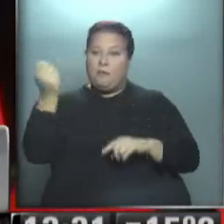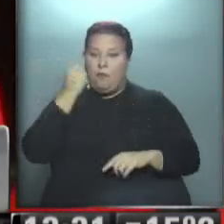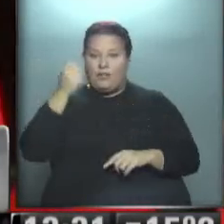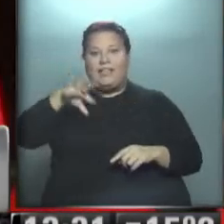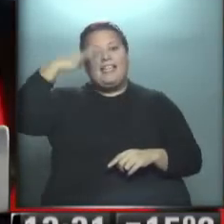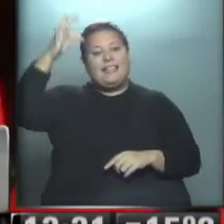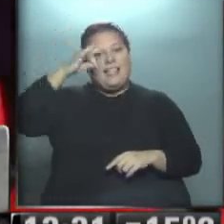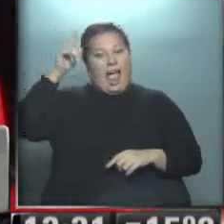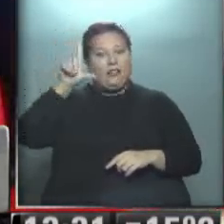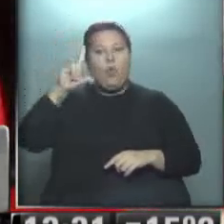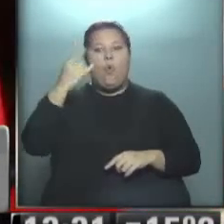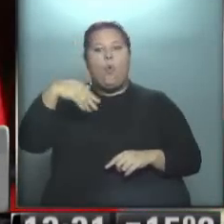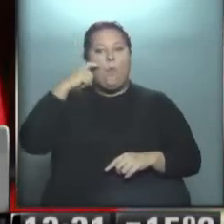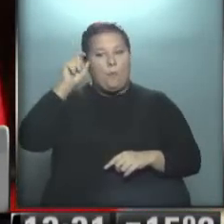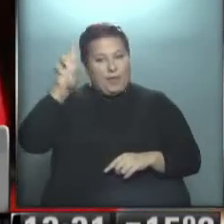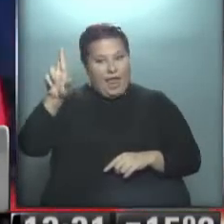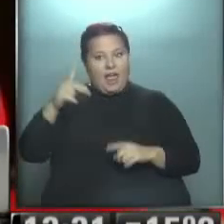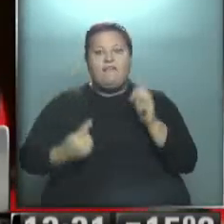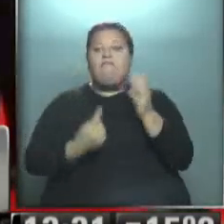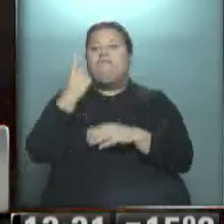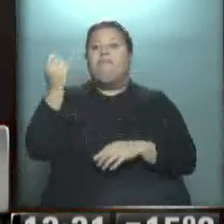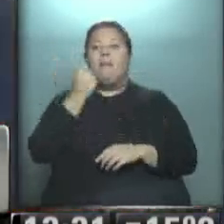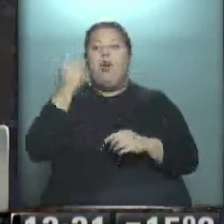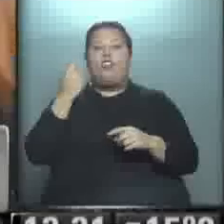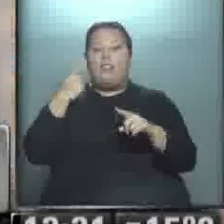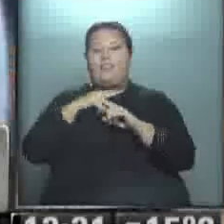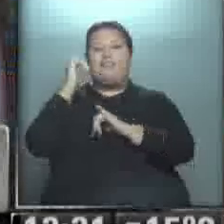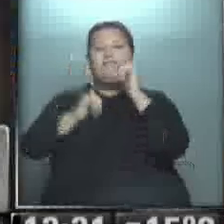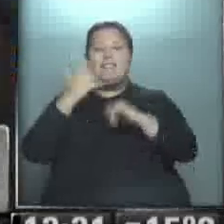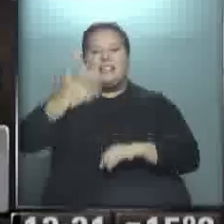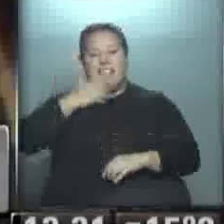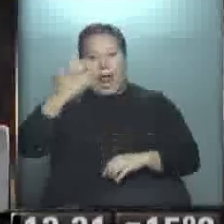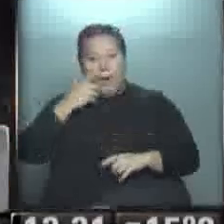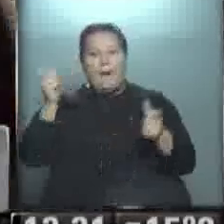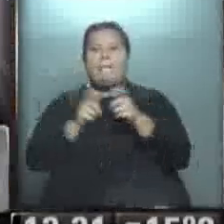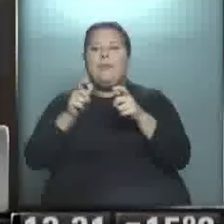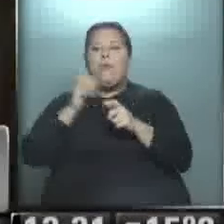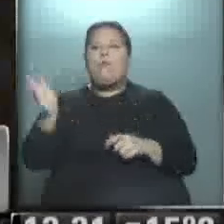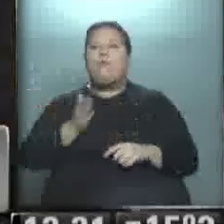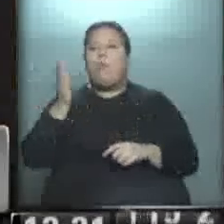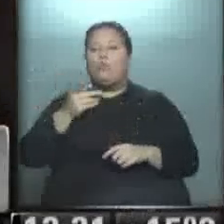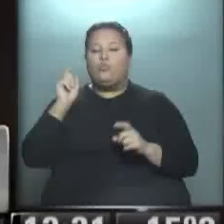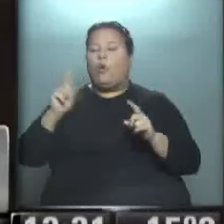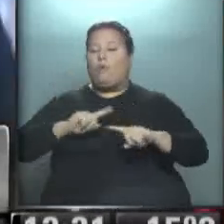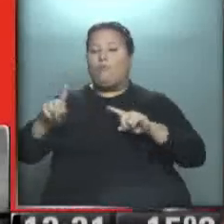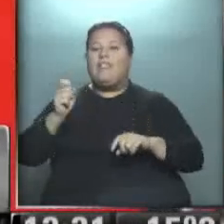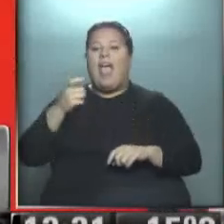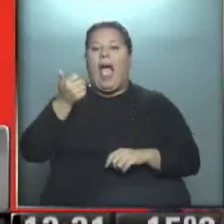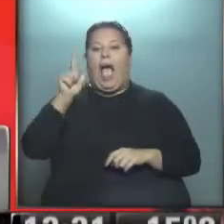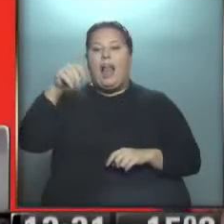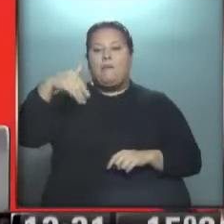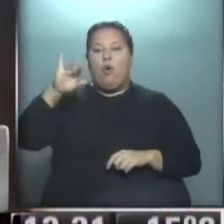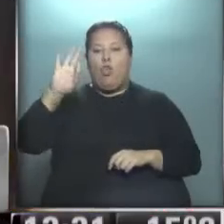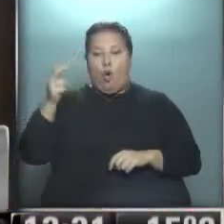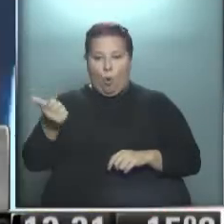el Gran Teatro Lumière, la proyección principal de gala de Relatos Salvajes, película con producción de Almodóvar y con un